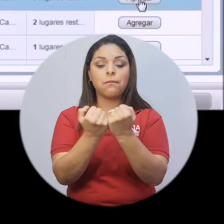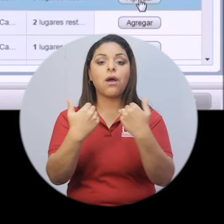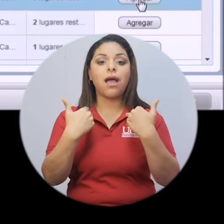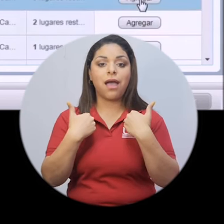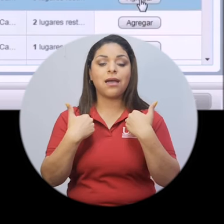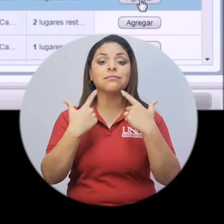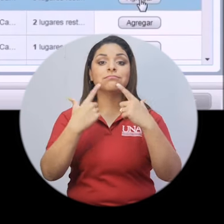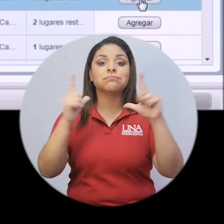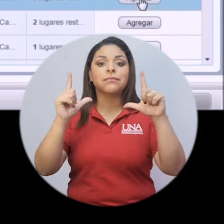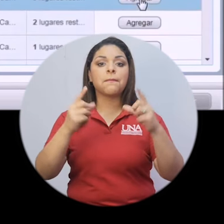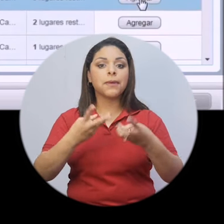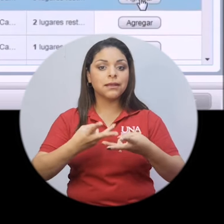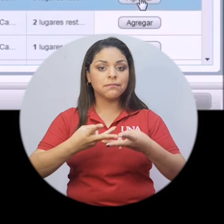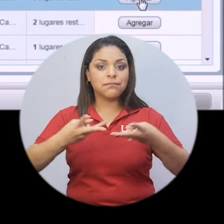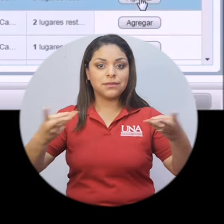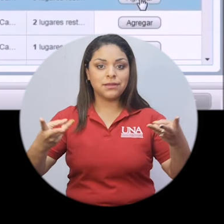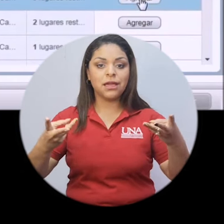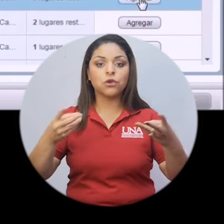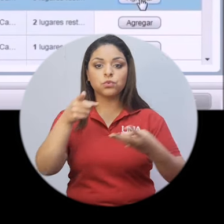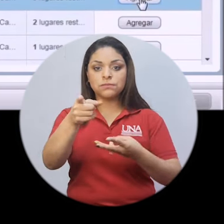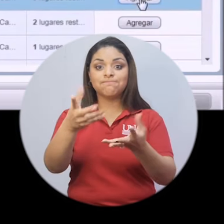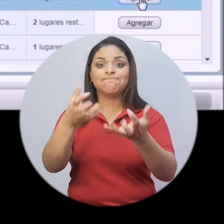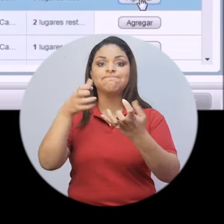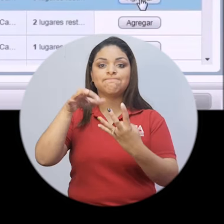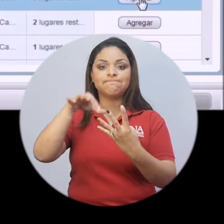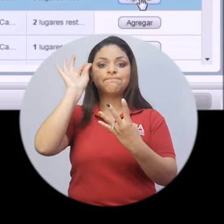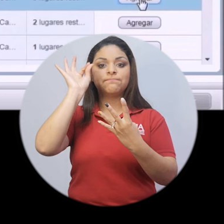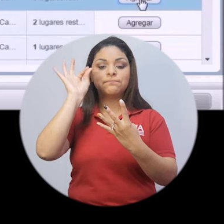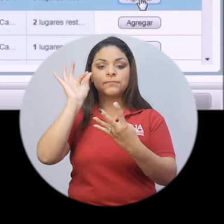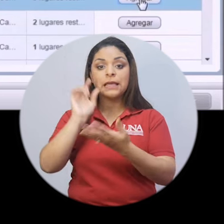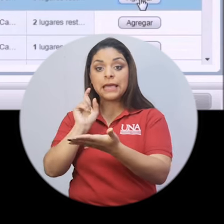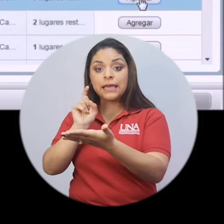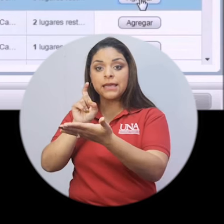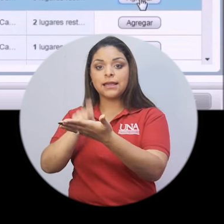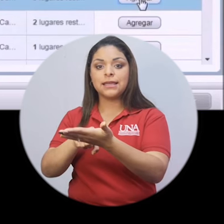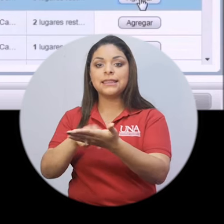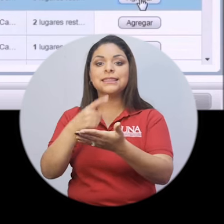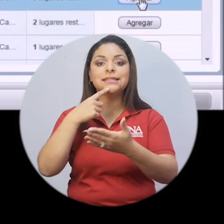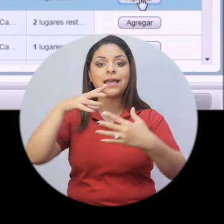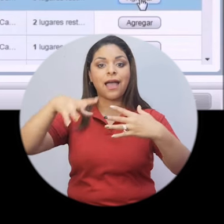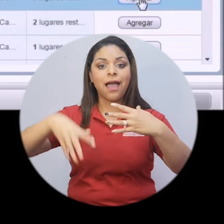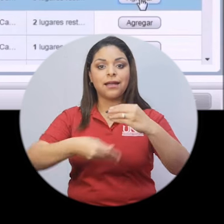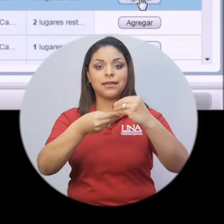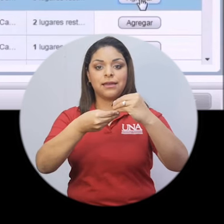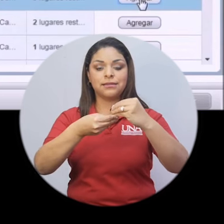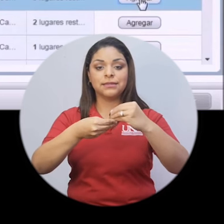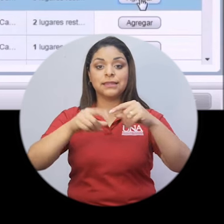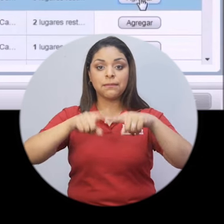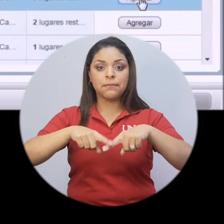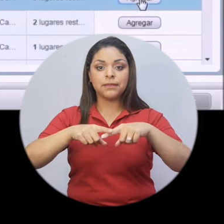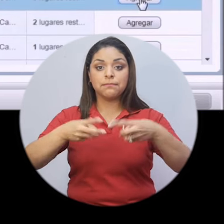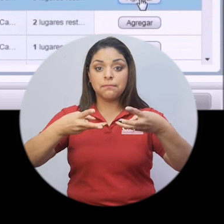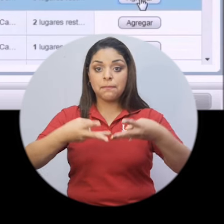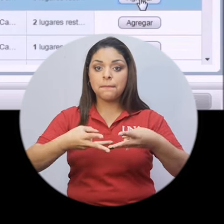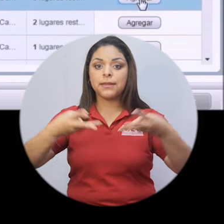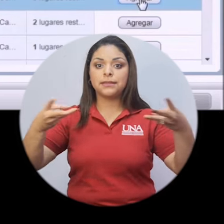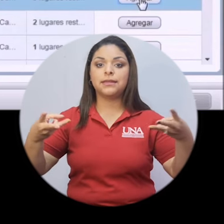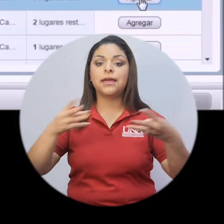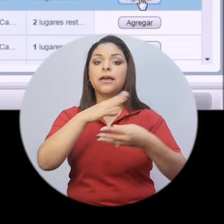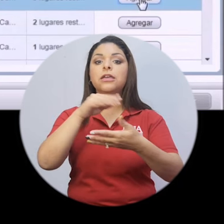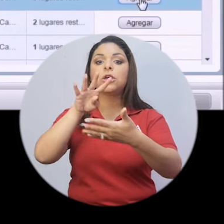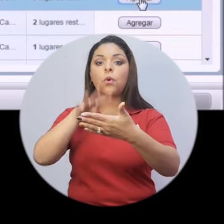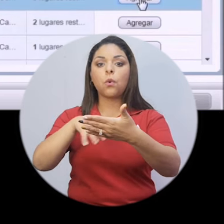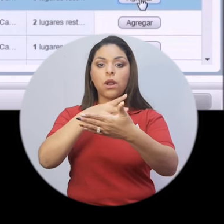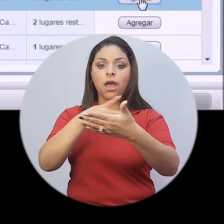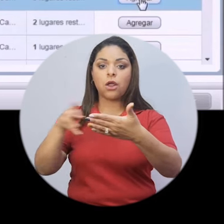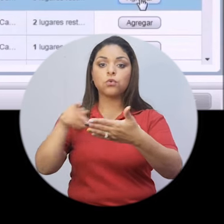cupos disponibles para la materia o materias encontradas. Hace clic sobre el botón Agregar según materia y